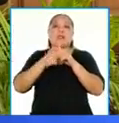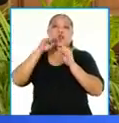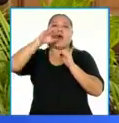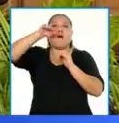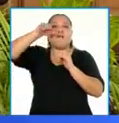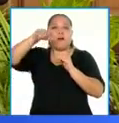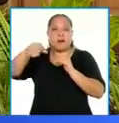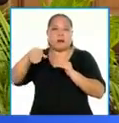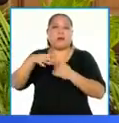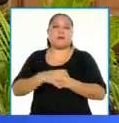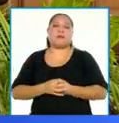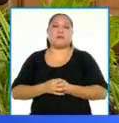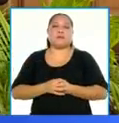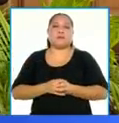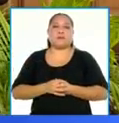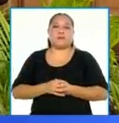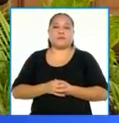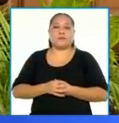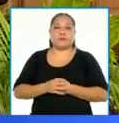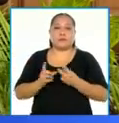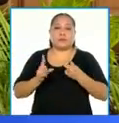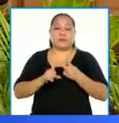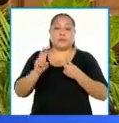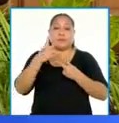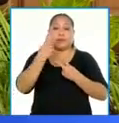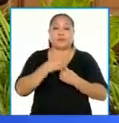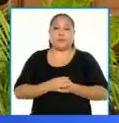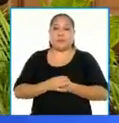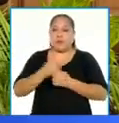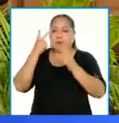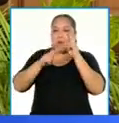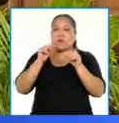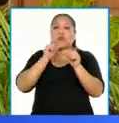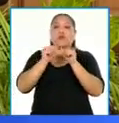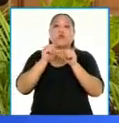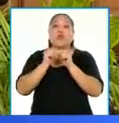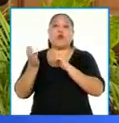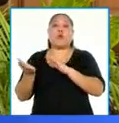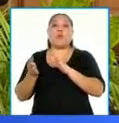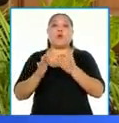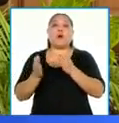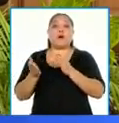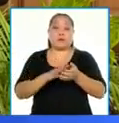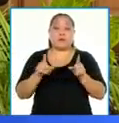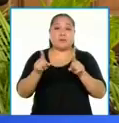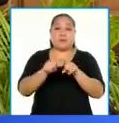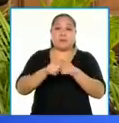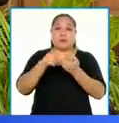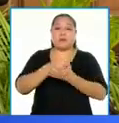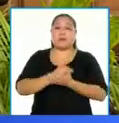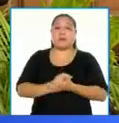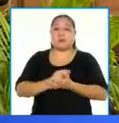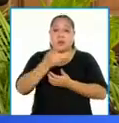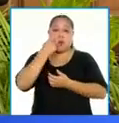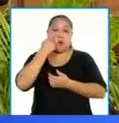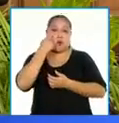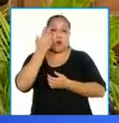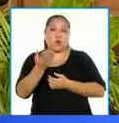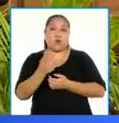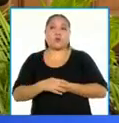Lo segundo es el indicador de defunciones. Y como también se informó y se conoce